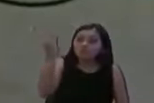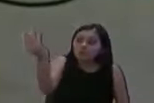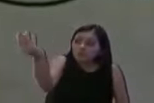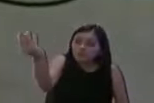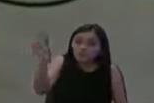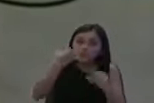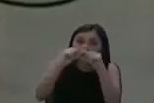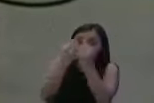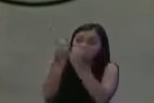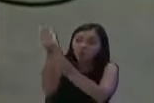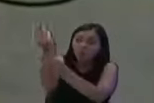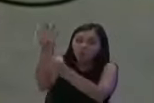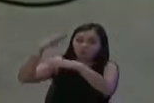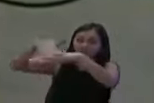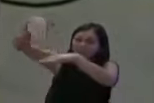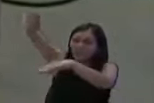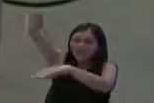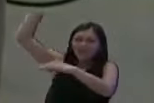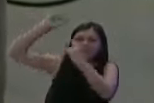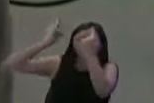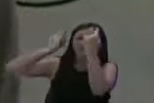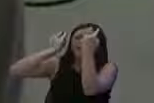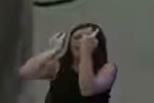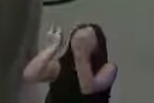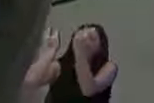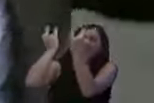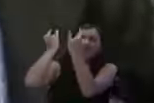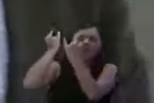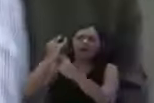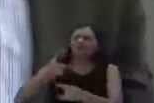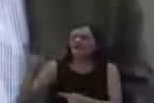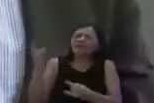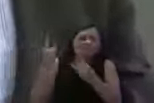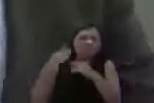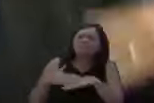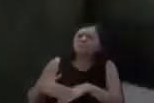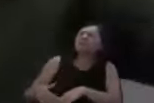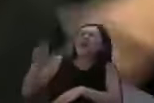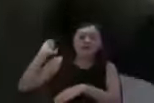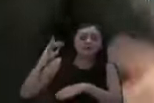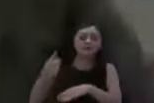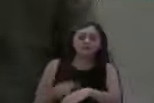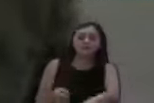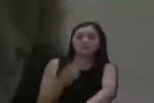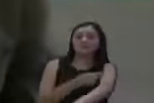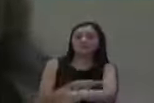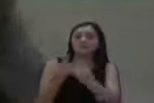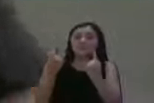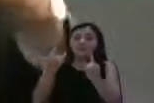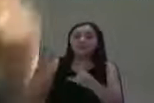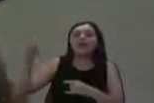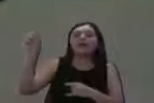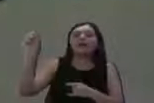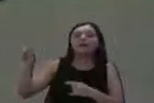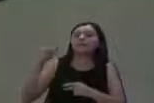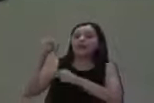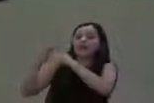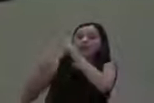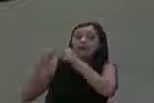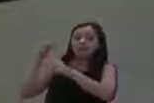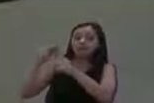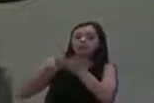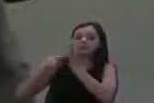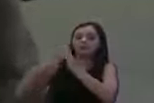es clase media es clase media alta ni siquiera rica es clase estratosférica que a través de las herencias continúan con La